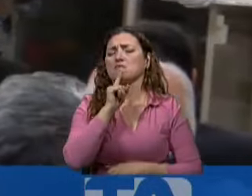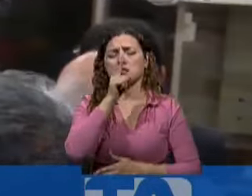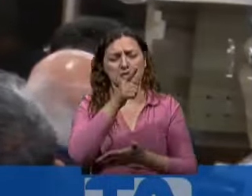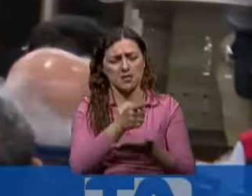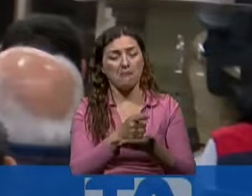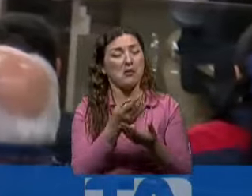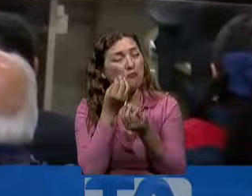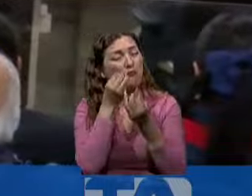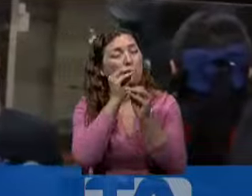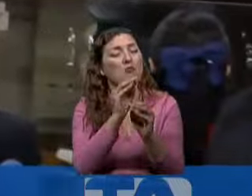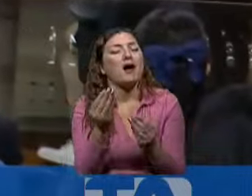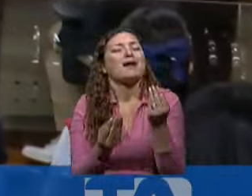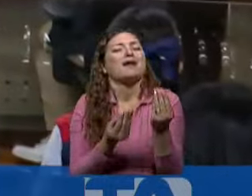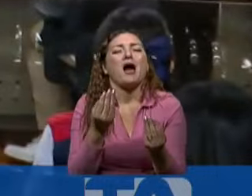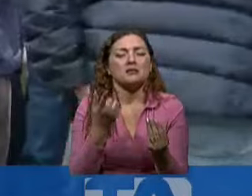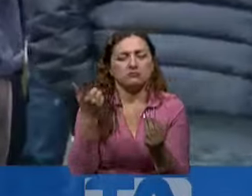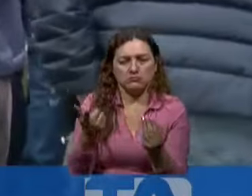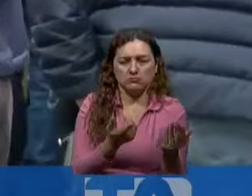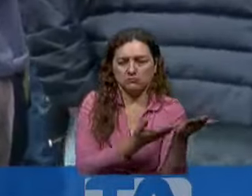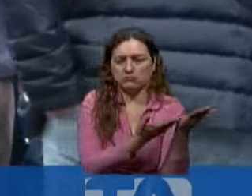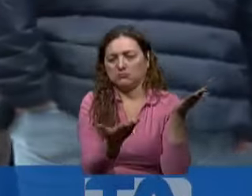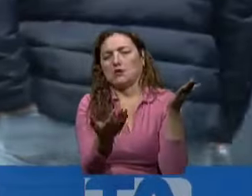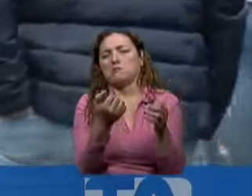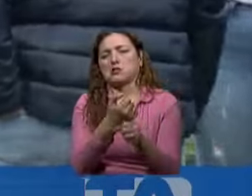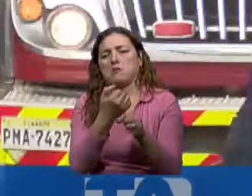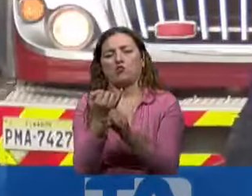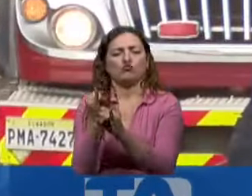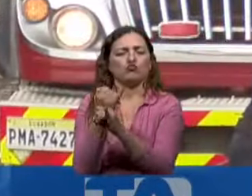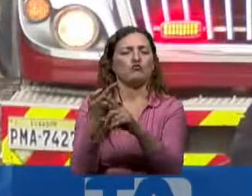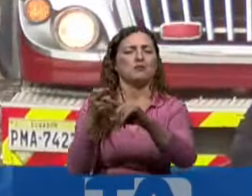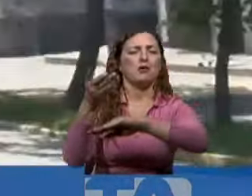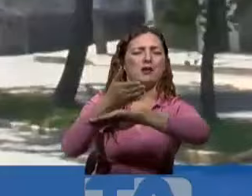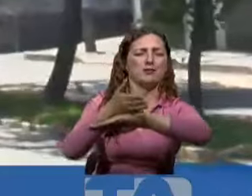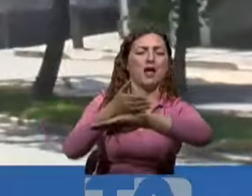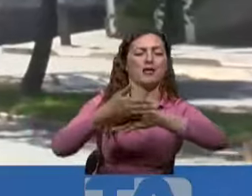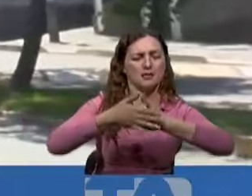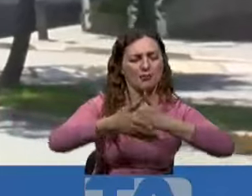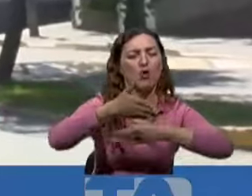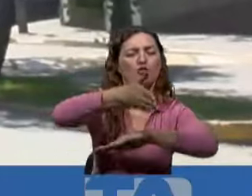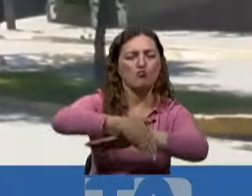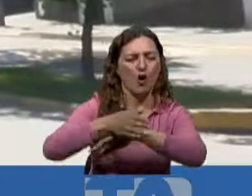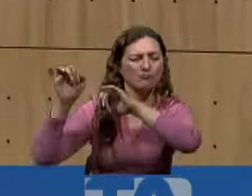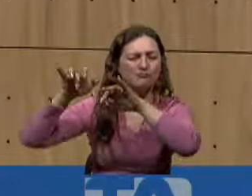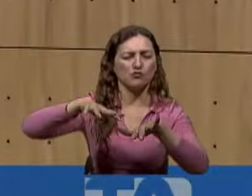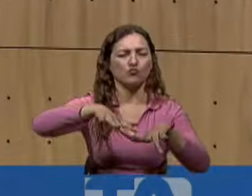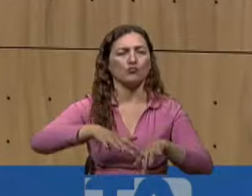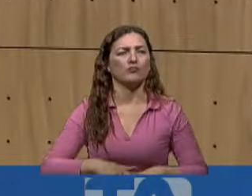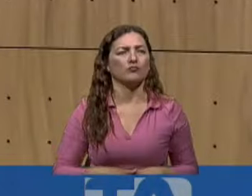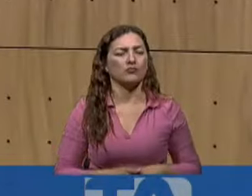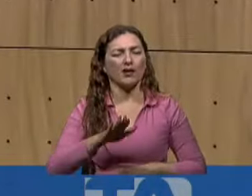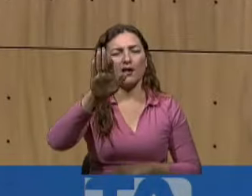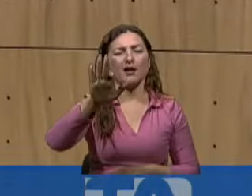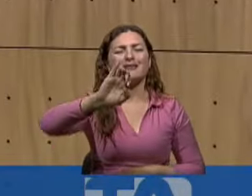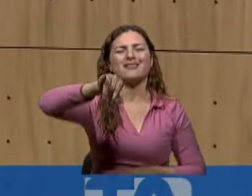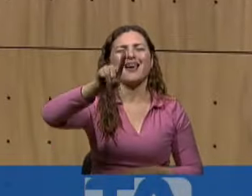embargo, dieron a conocer las acciones adoptadas por las distintas entidades municipales antes, durante y después del aluvión. En El Tejado